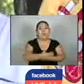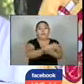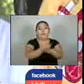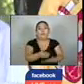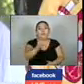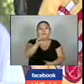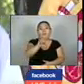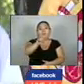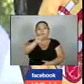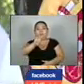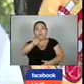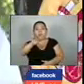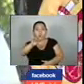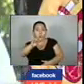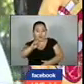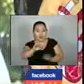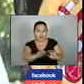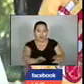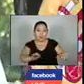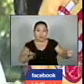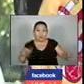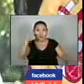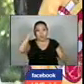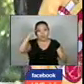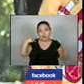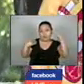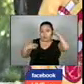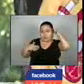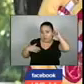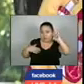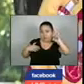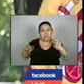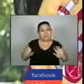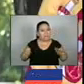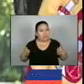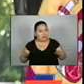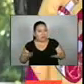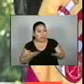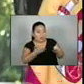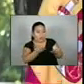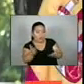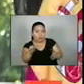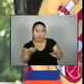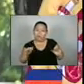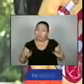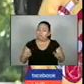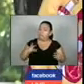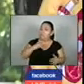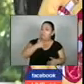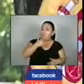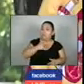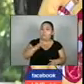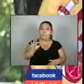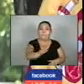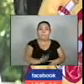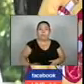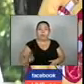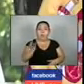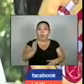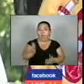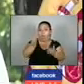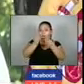de 140 niños y niñas, contribuyendo a que crezcan en un ambiente lleno de